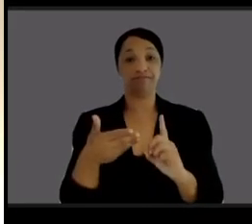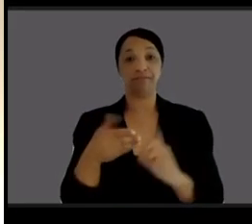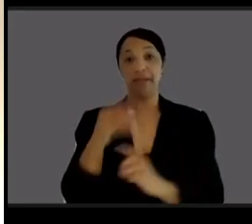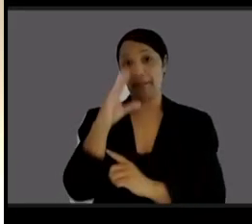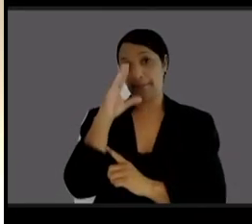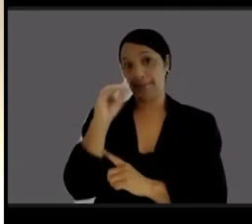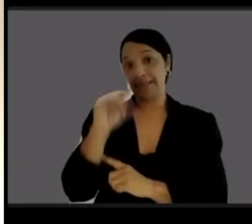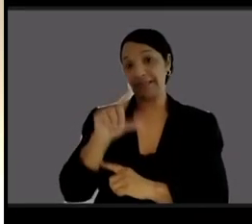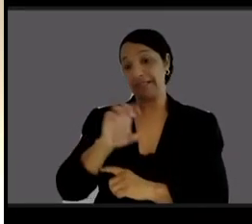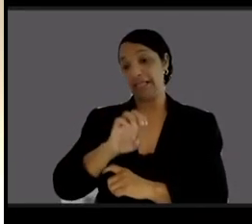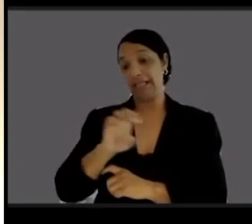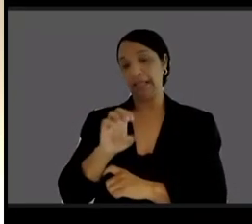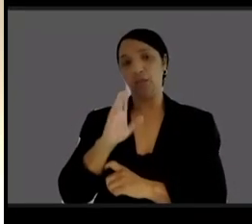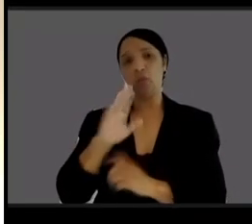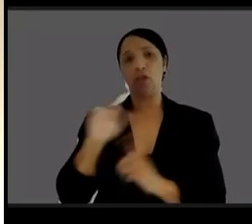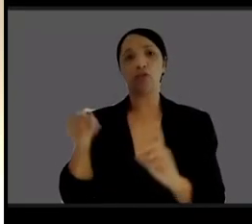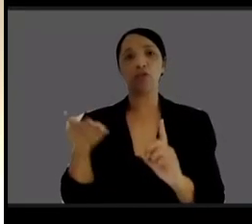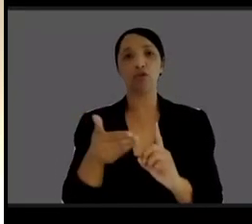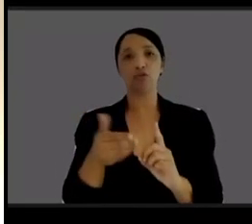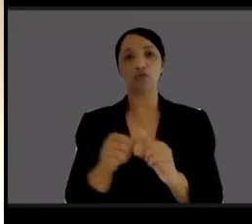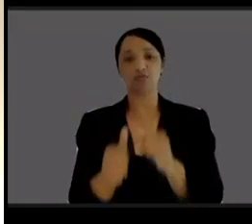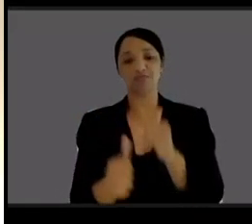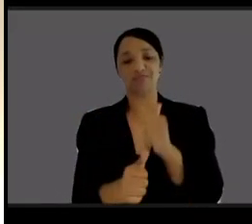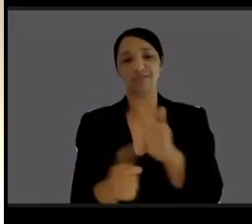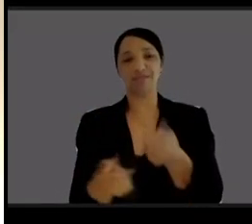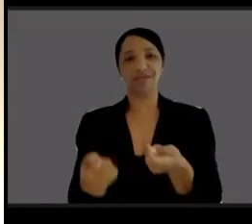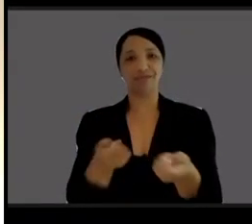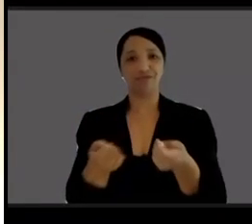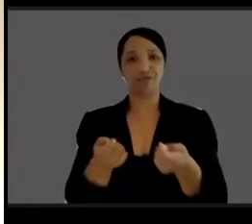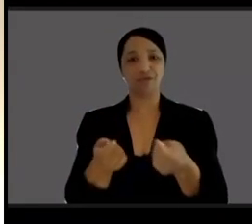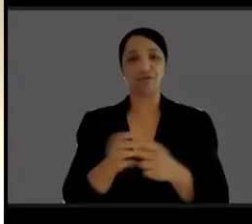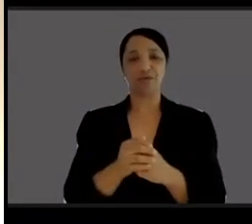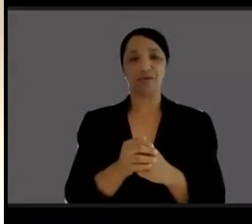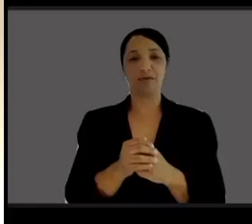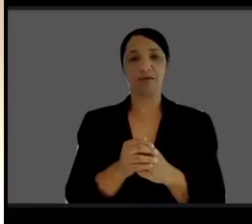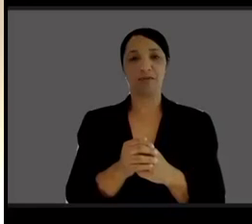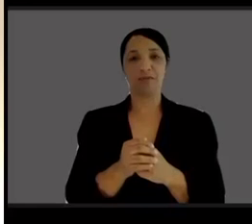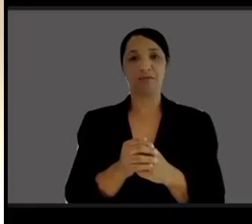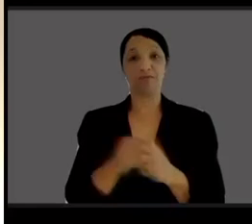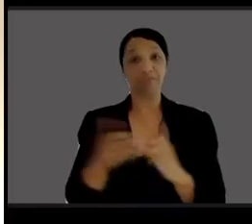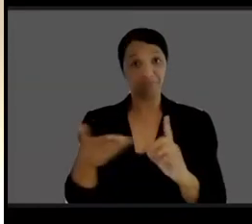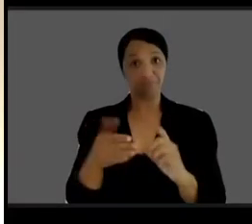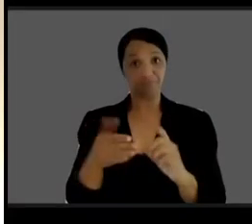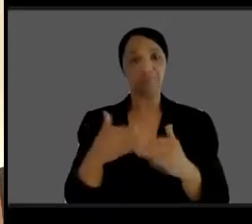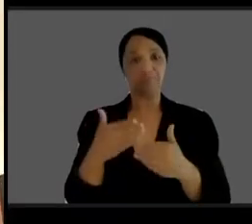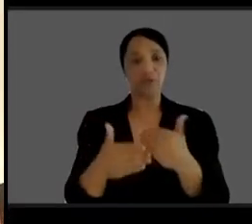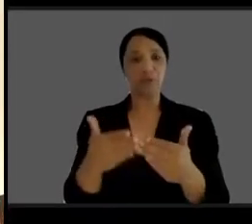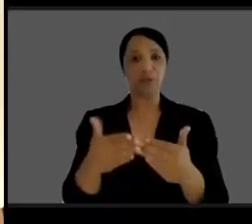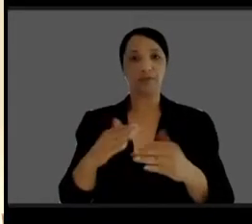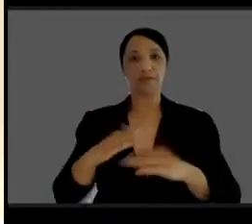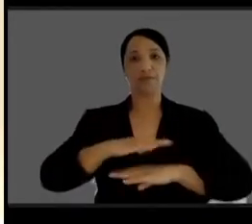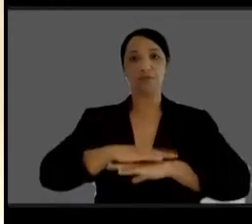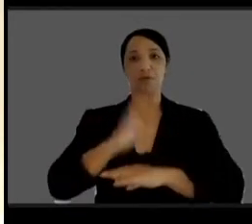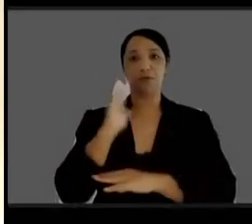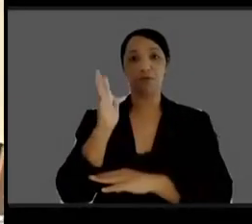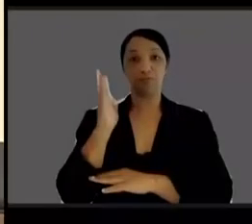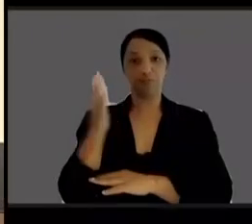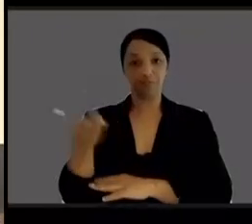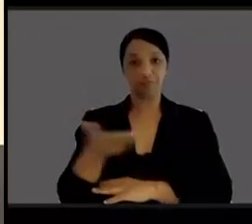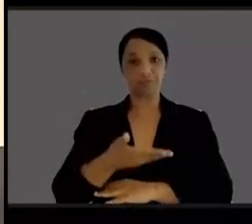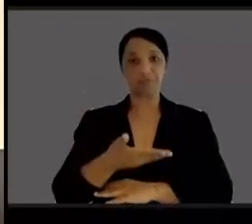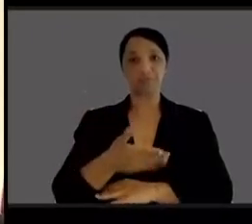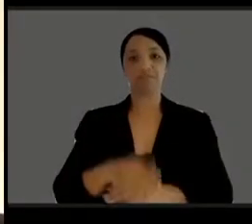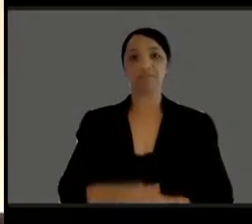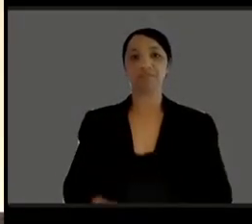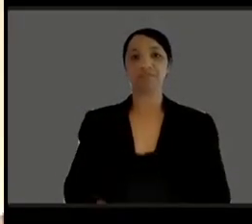señor Lee Junhua, subsecretario general de las Naciones Unidas. Señor Lee, por favor, pase a ocupar su lugar ante el podio.